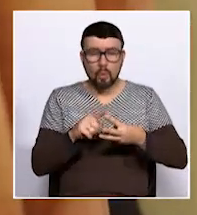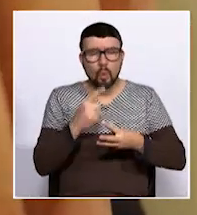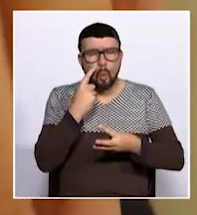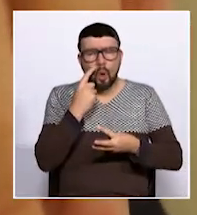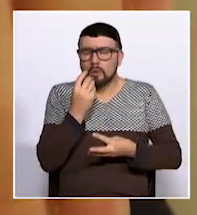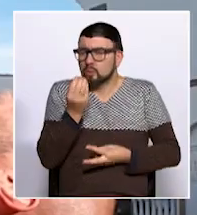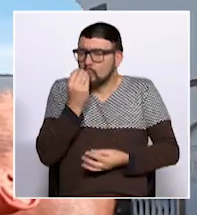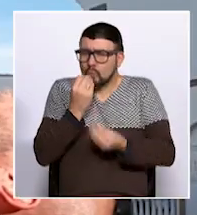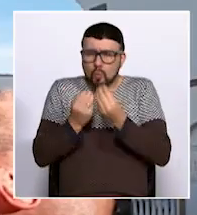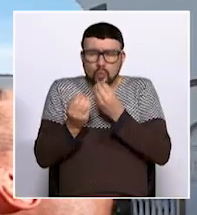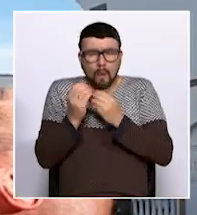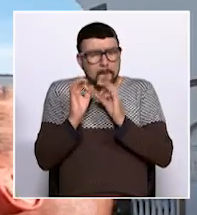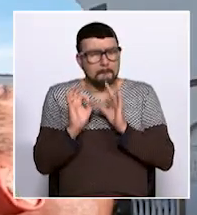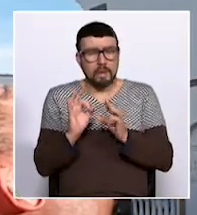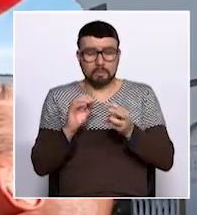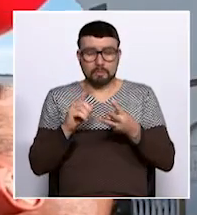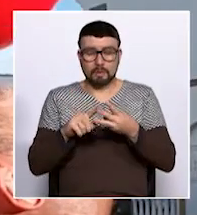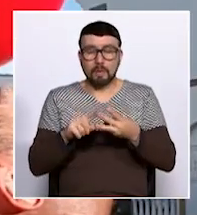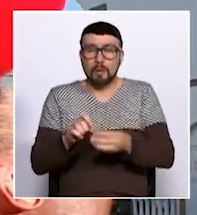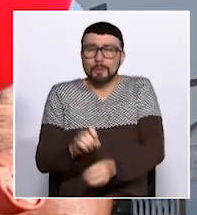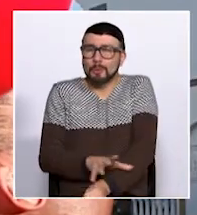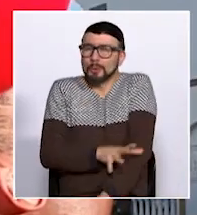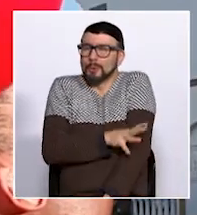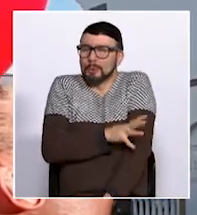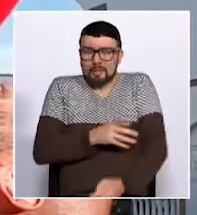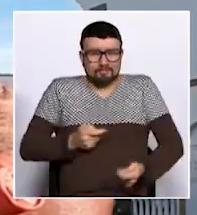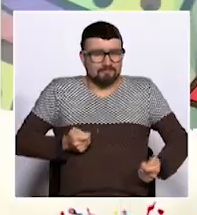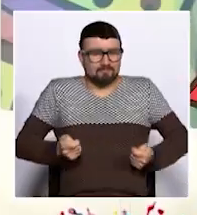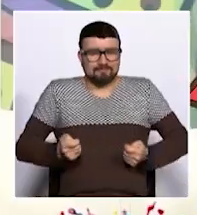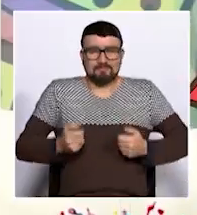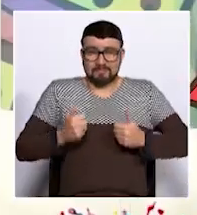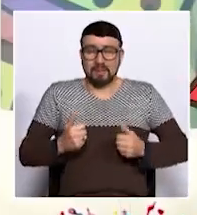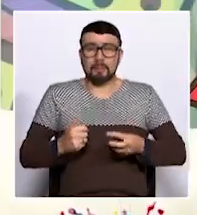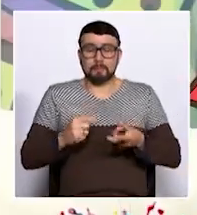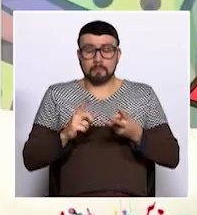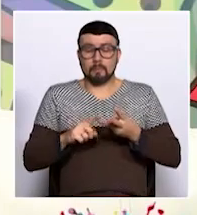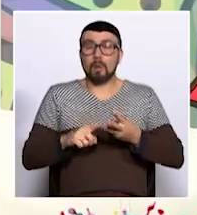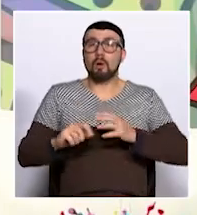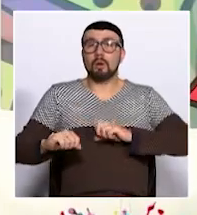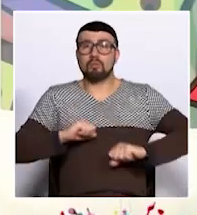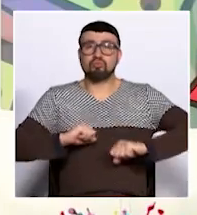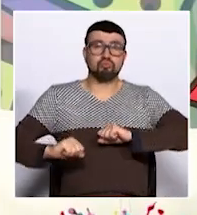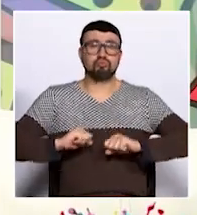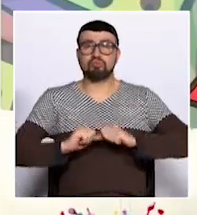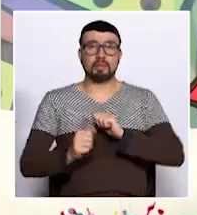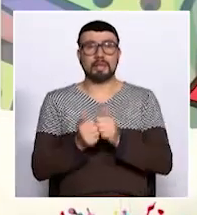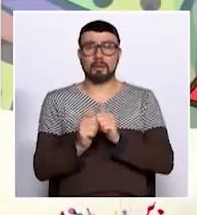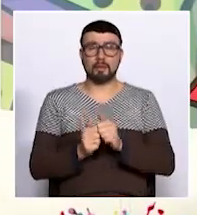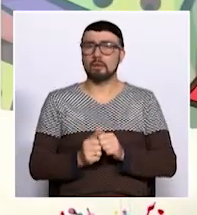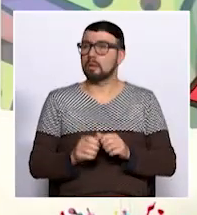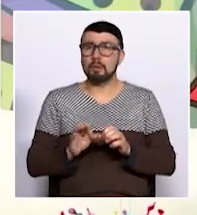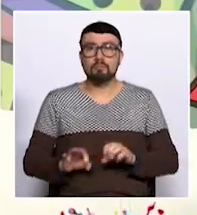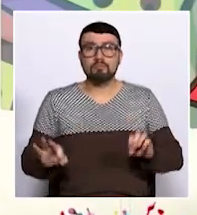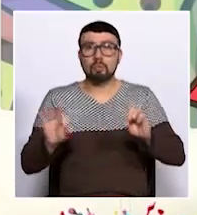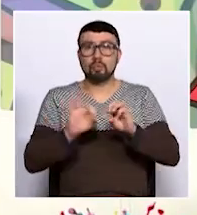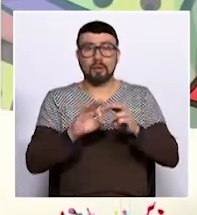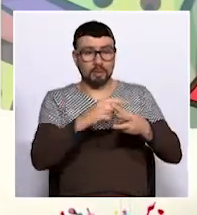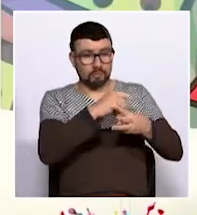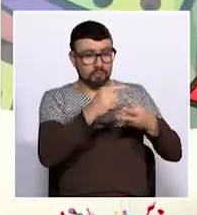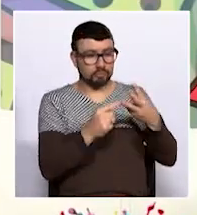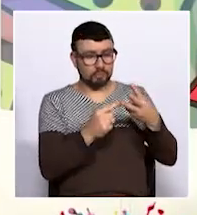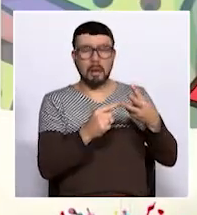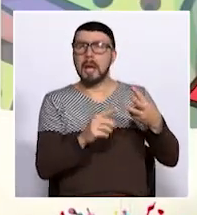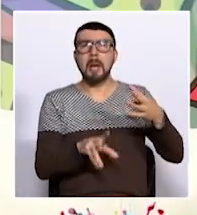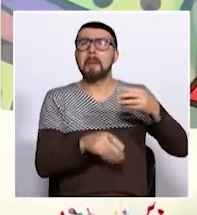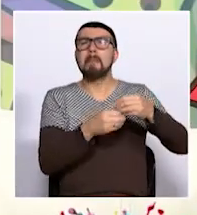cuidado emocional y la actividad física. Porque estas tres partes, o estos tres pilares, junto con el cuarto pilar, que